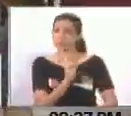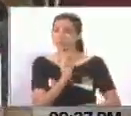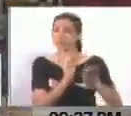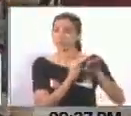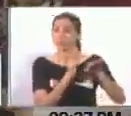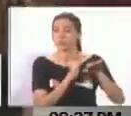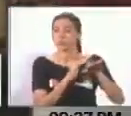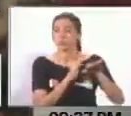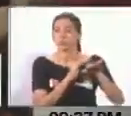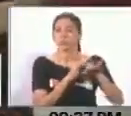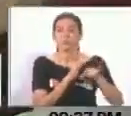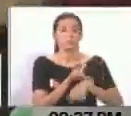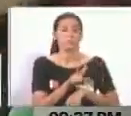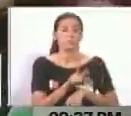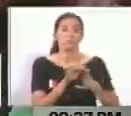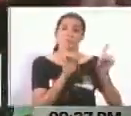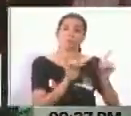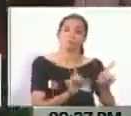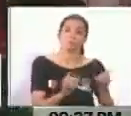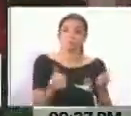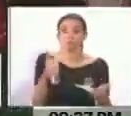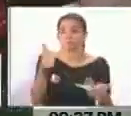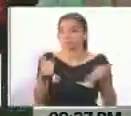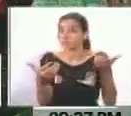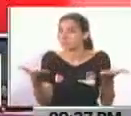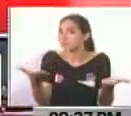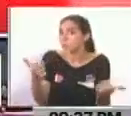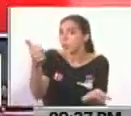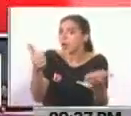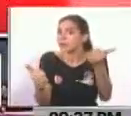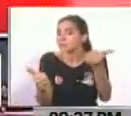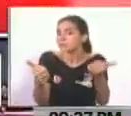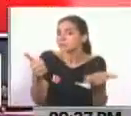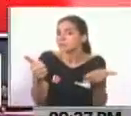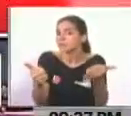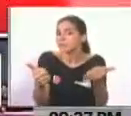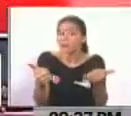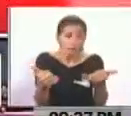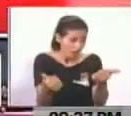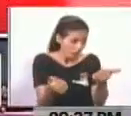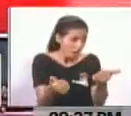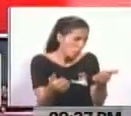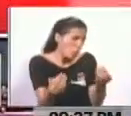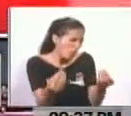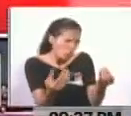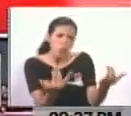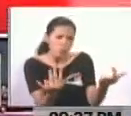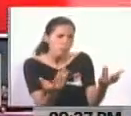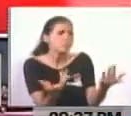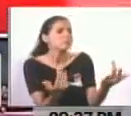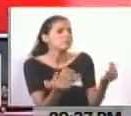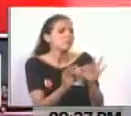escojan, pongan la música que quieran. Nosotros agarramos el paso.